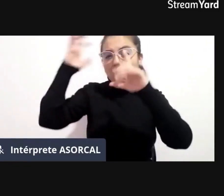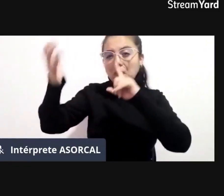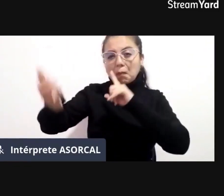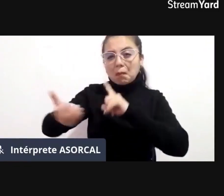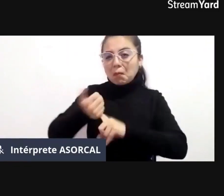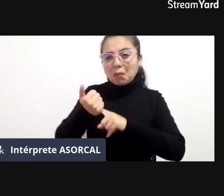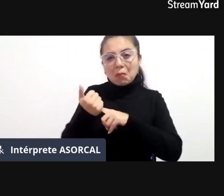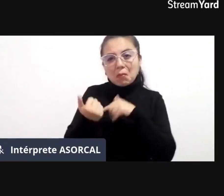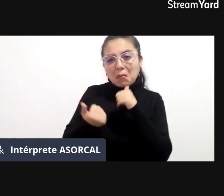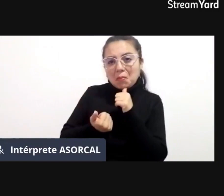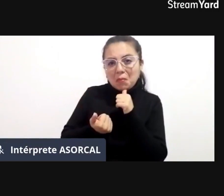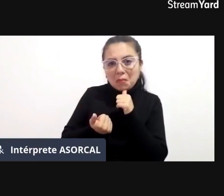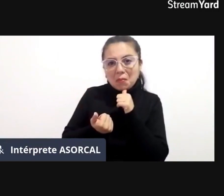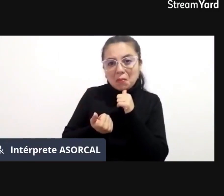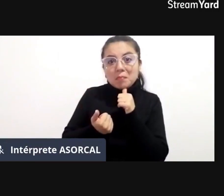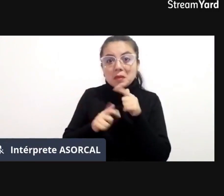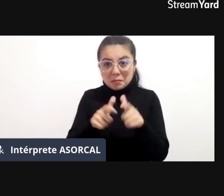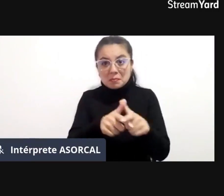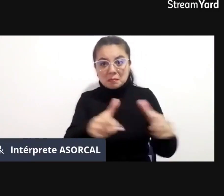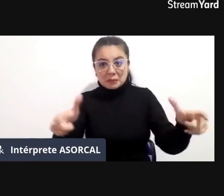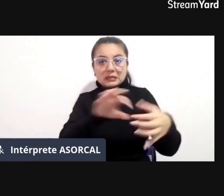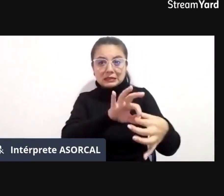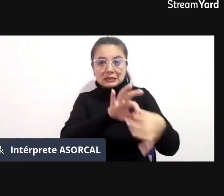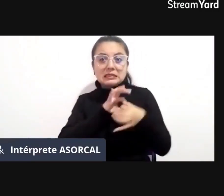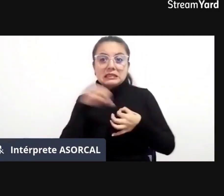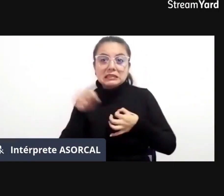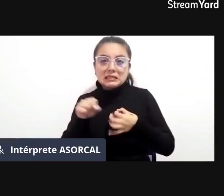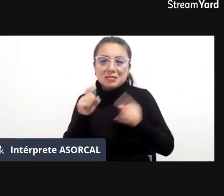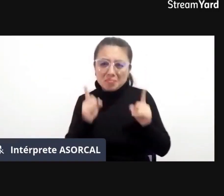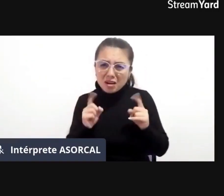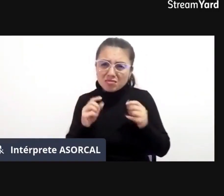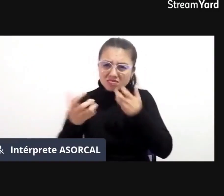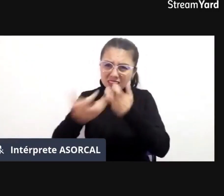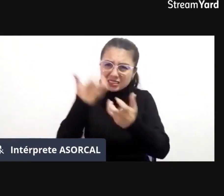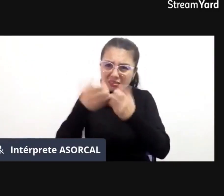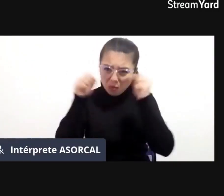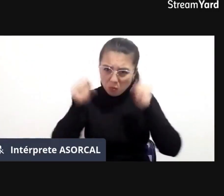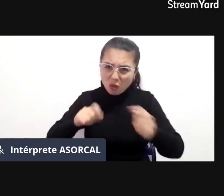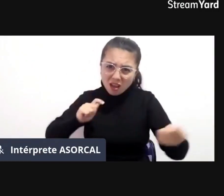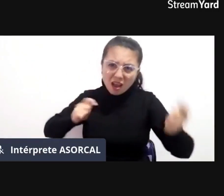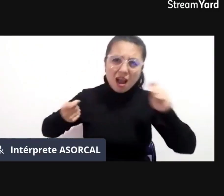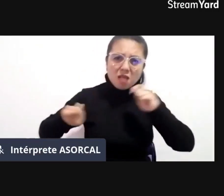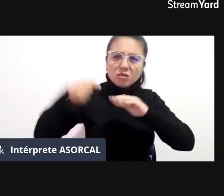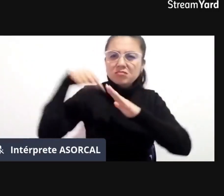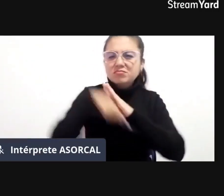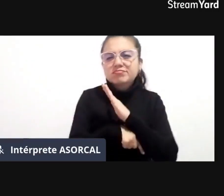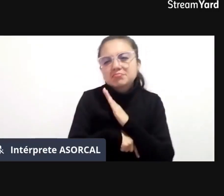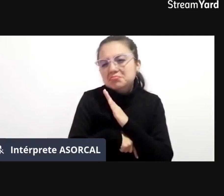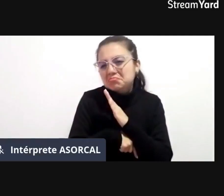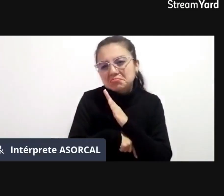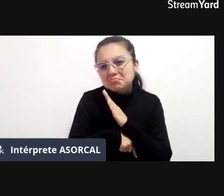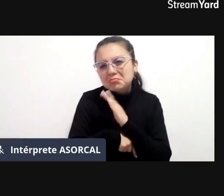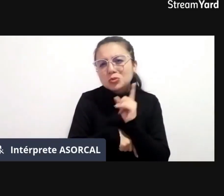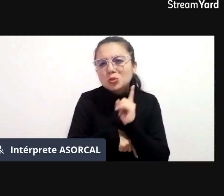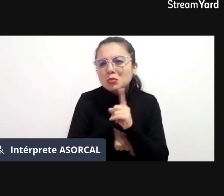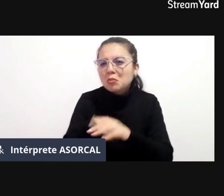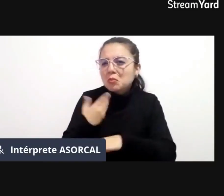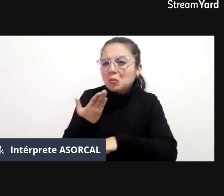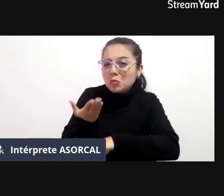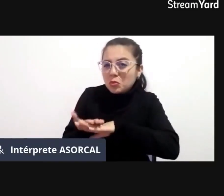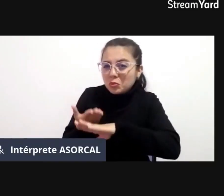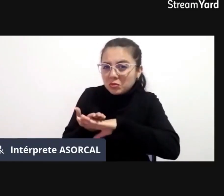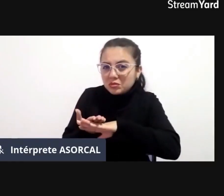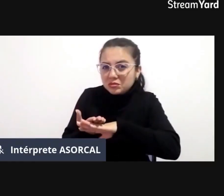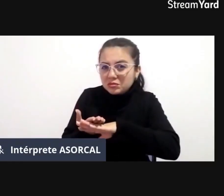mayorías, pero que no fueron capaces de provocar un cambio del sistema, porque sus propuestas no fueron susceptibles de ser llevadas